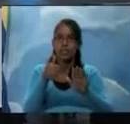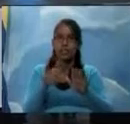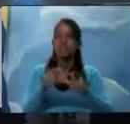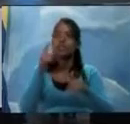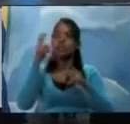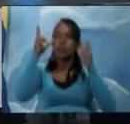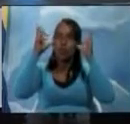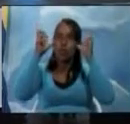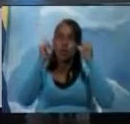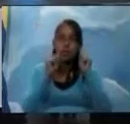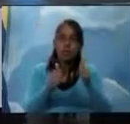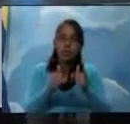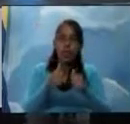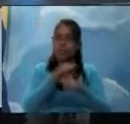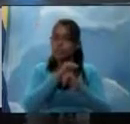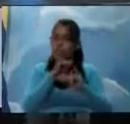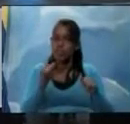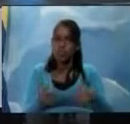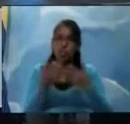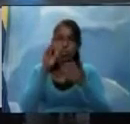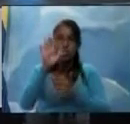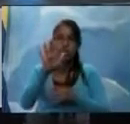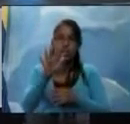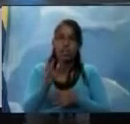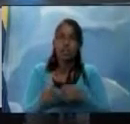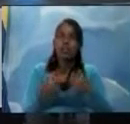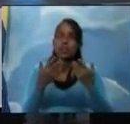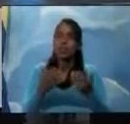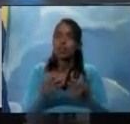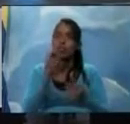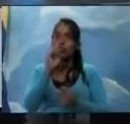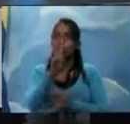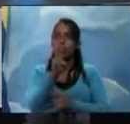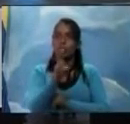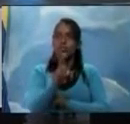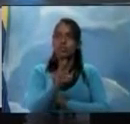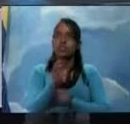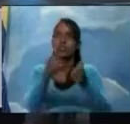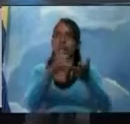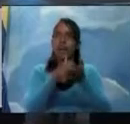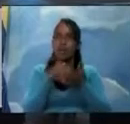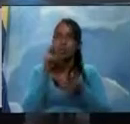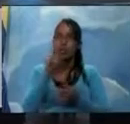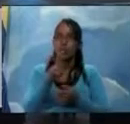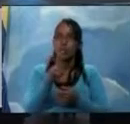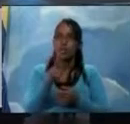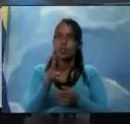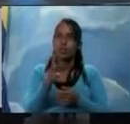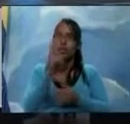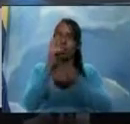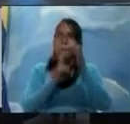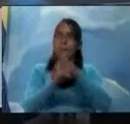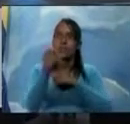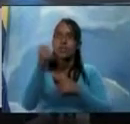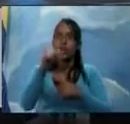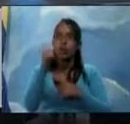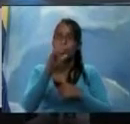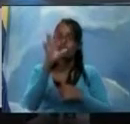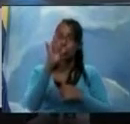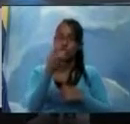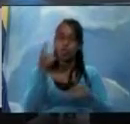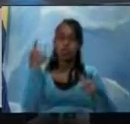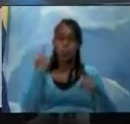Oigan esto, al que le dio 5 ganó 5. Al que le dio 2 ganó 2. Versículo 18.